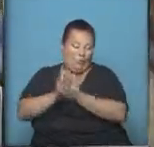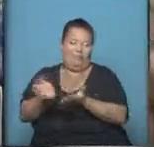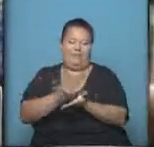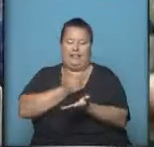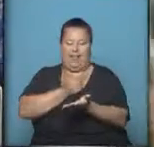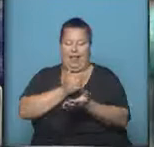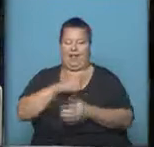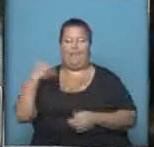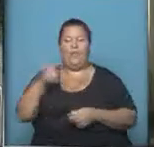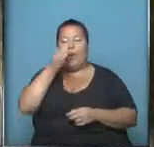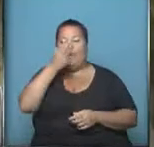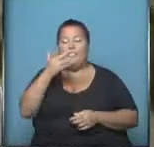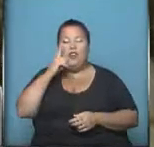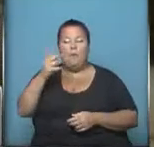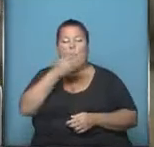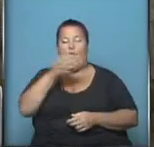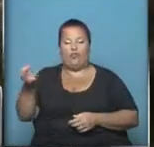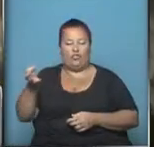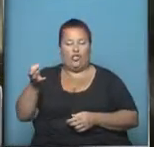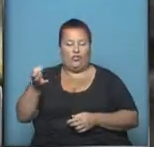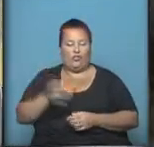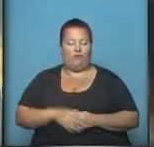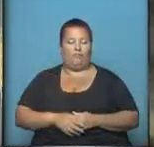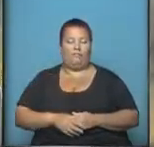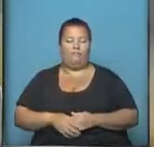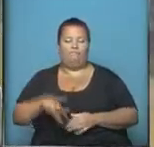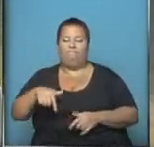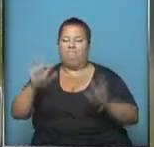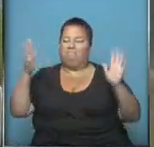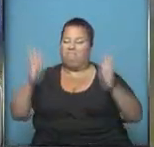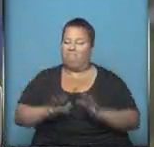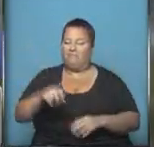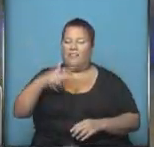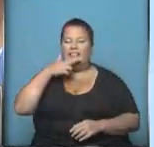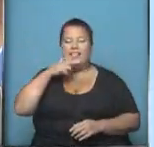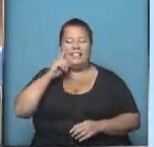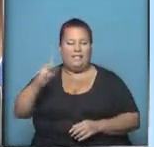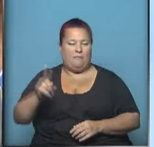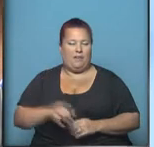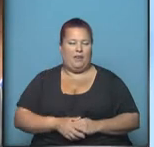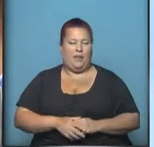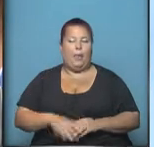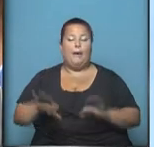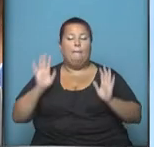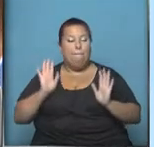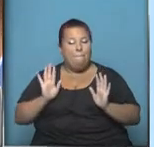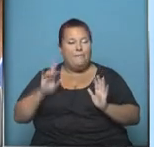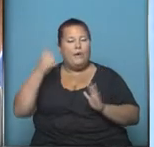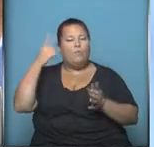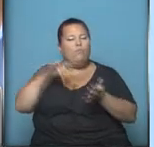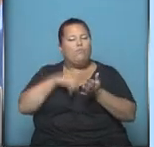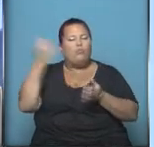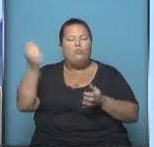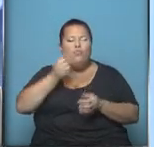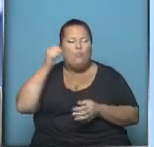éramos 25 mil 400 debemos quedar en la actualidad 17 mil pero acá hay una cosa